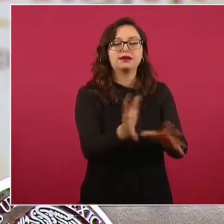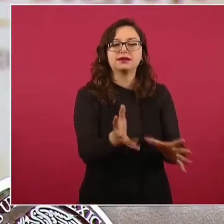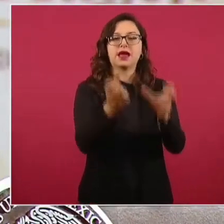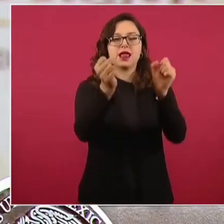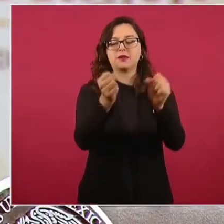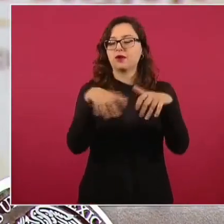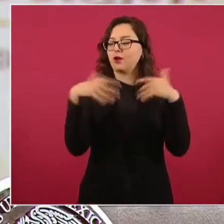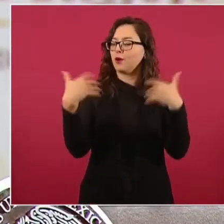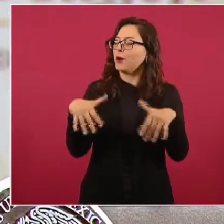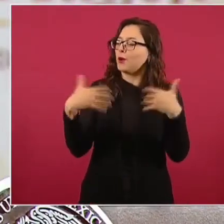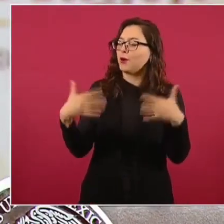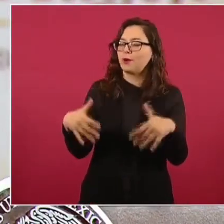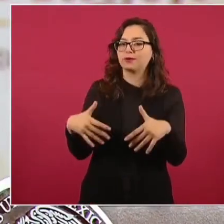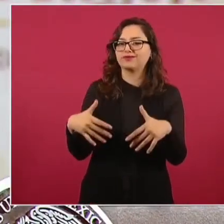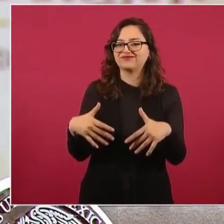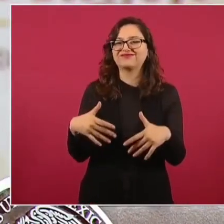En fin,